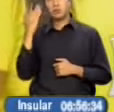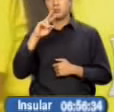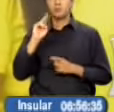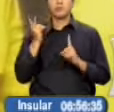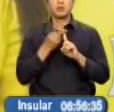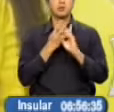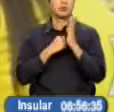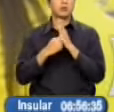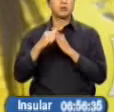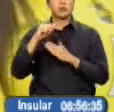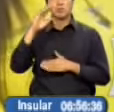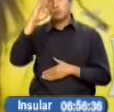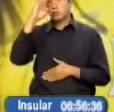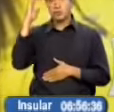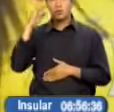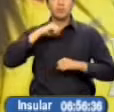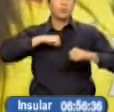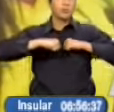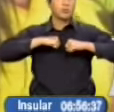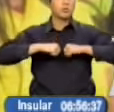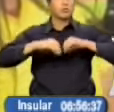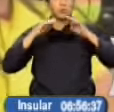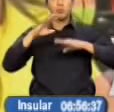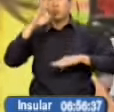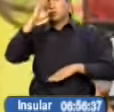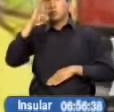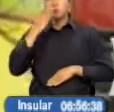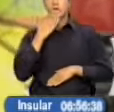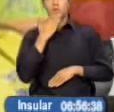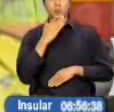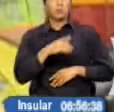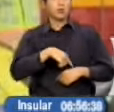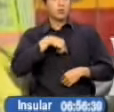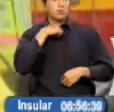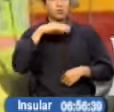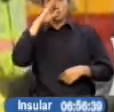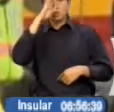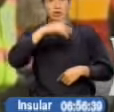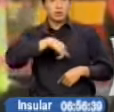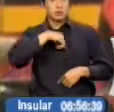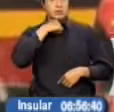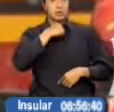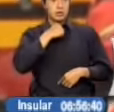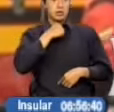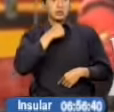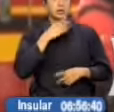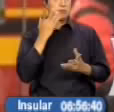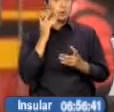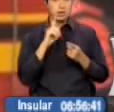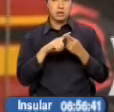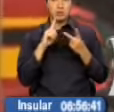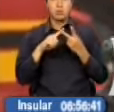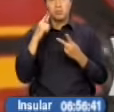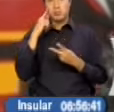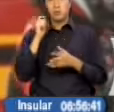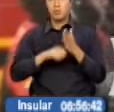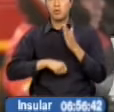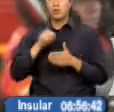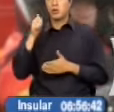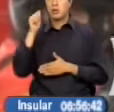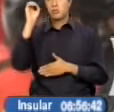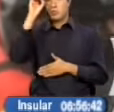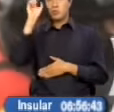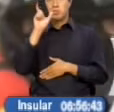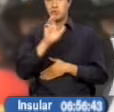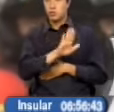ayer va a haber un operativo muy fuerte a través de policía vestida de civil y de la intendencia las herramientas solamente es autorizado el 10 por ciento así que la